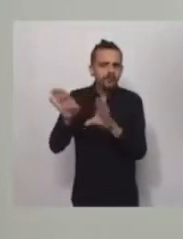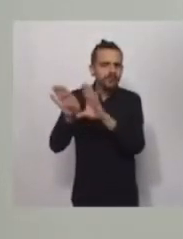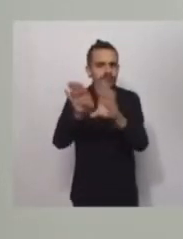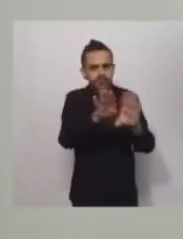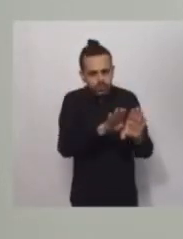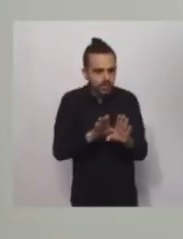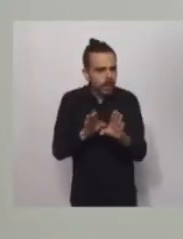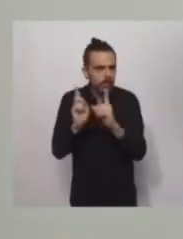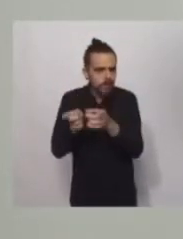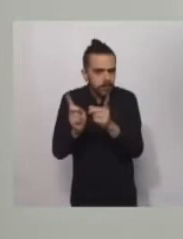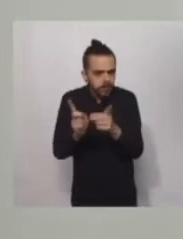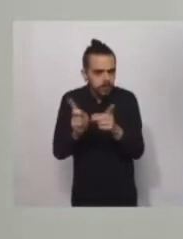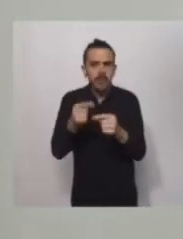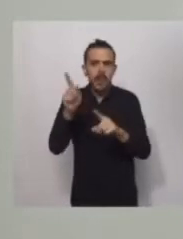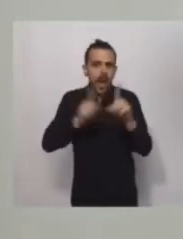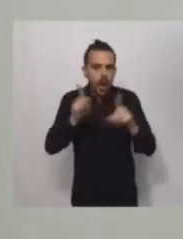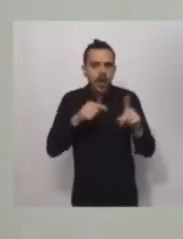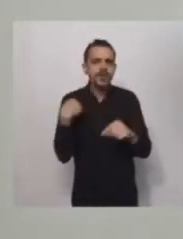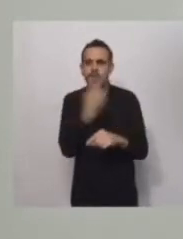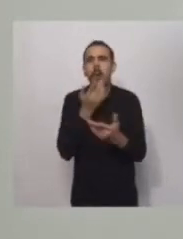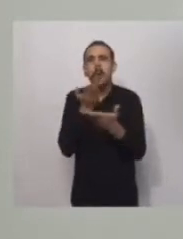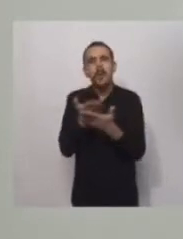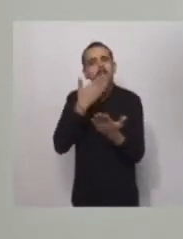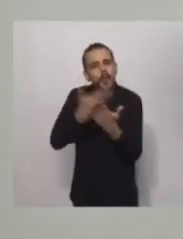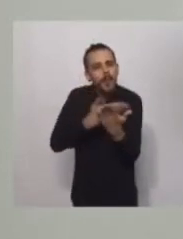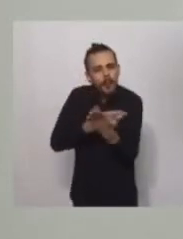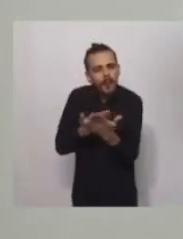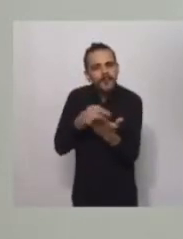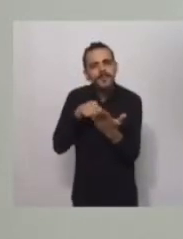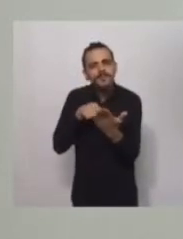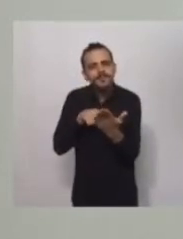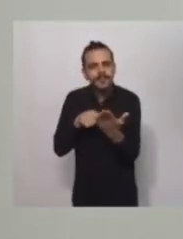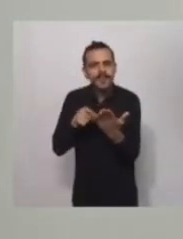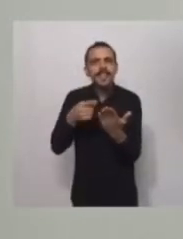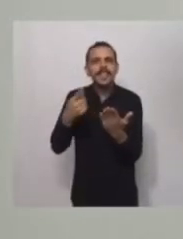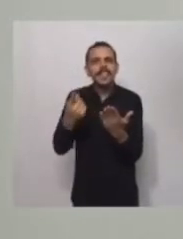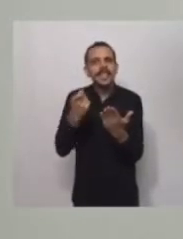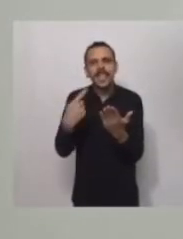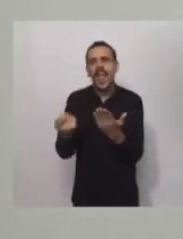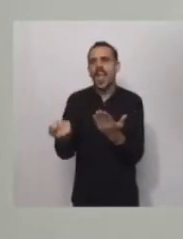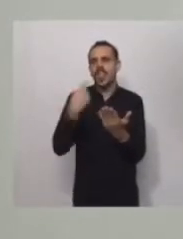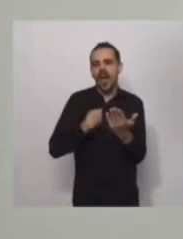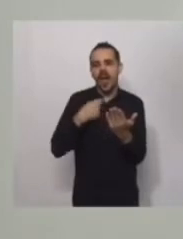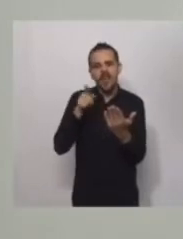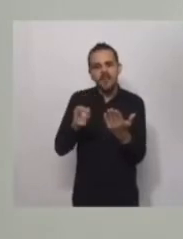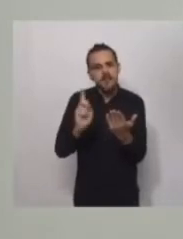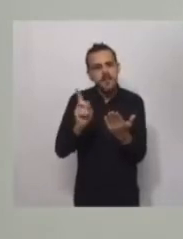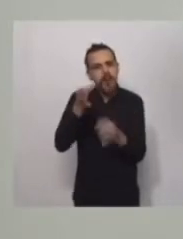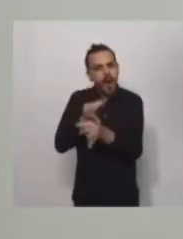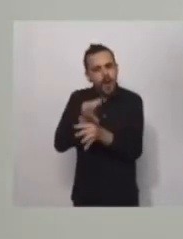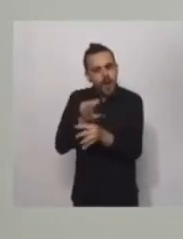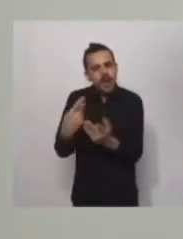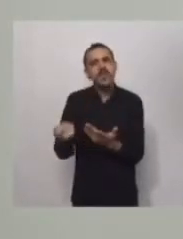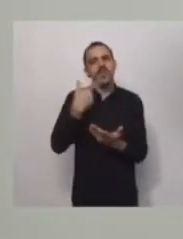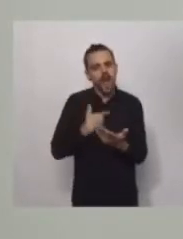va. Bueno, va al instituto becario y su aporte acompaña a un estudiante a que pueda seguir estudiando. ¿Se pueden decir los escalafones de los montos de